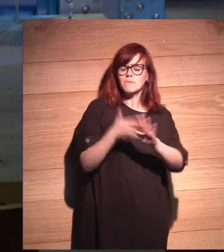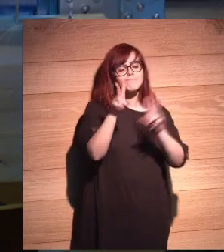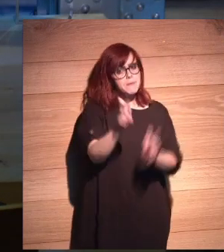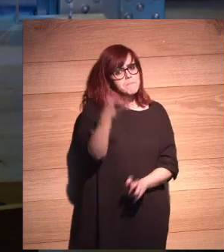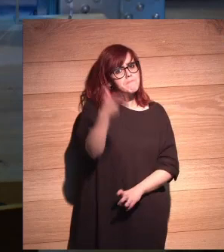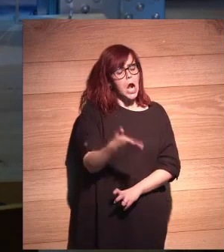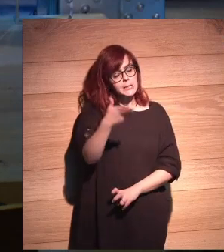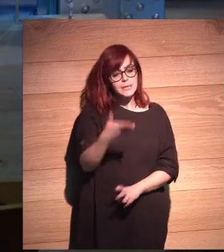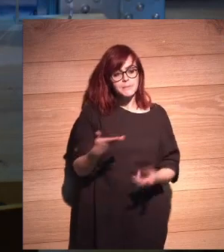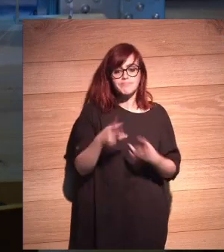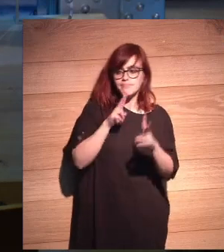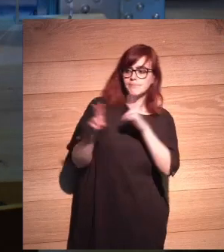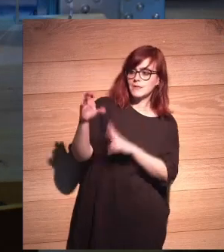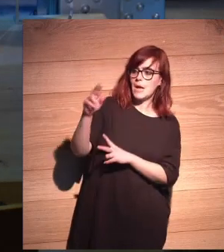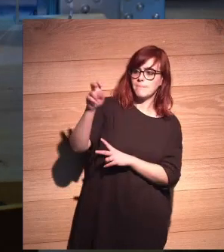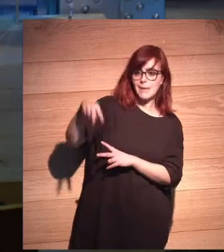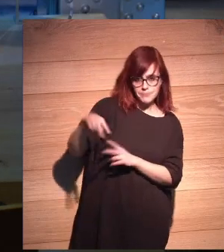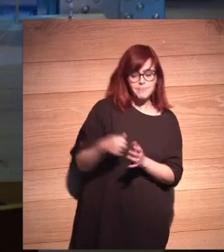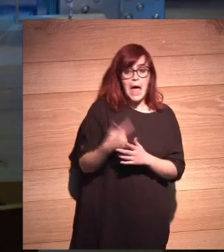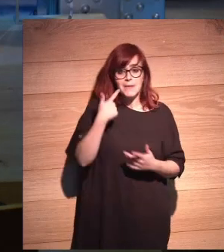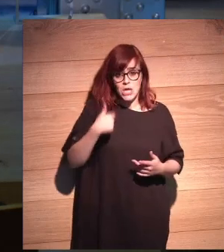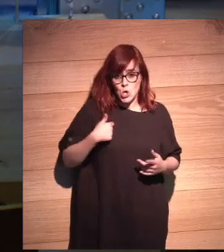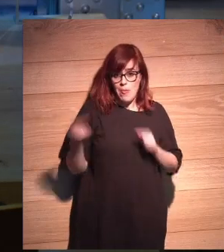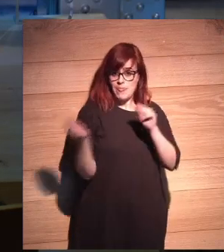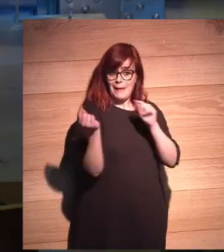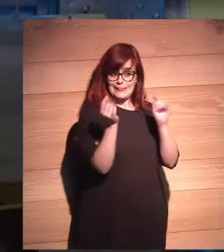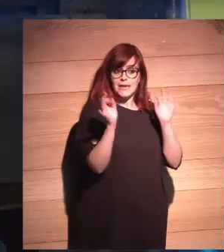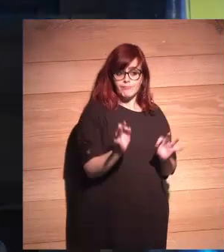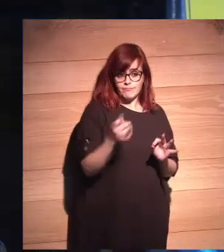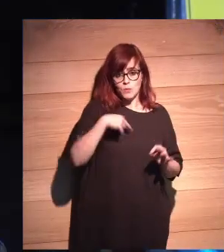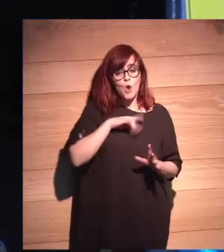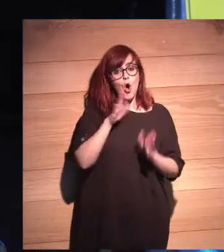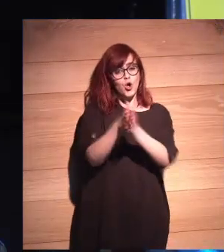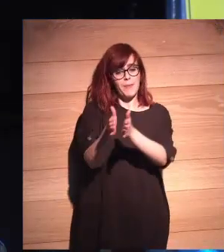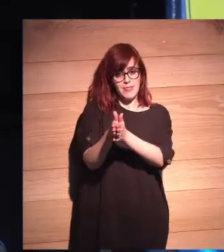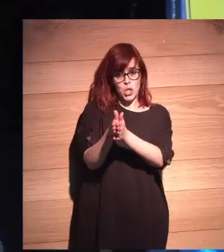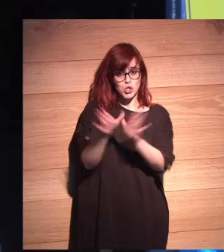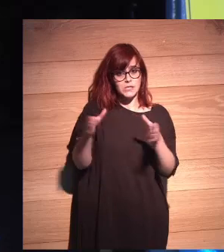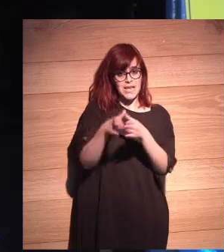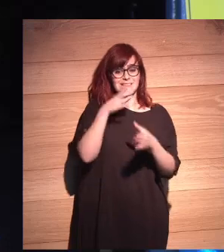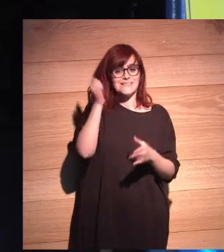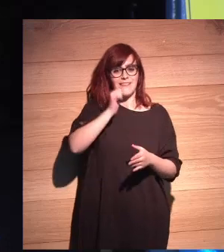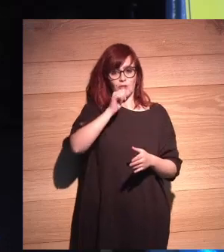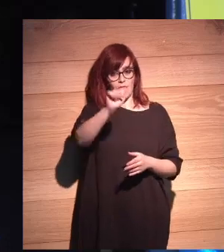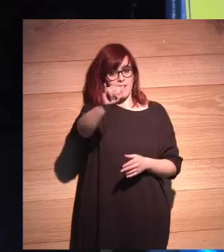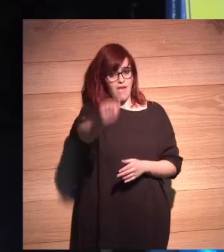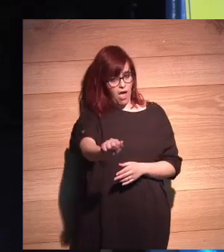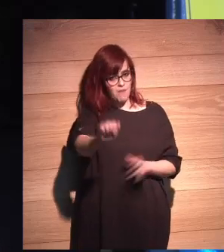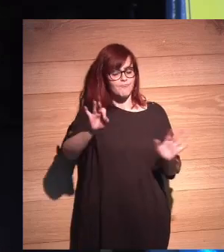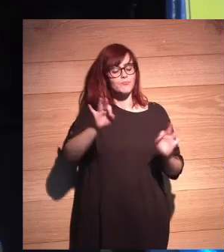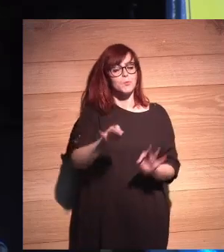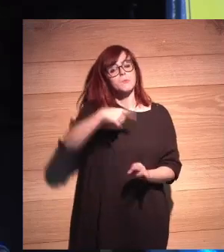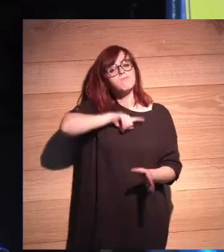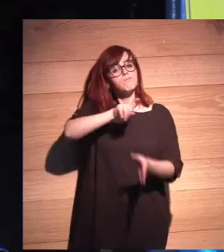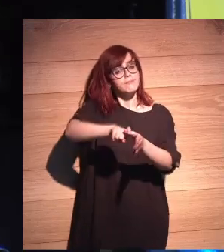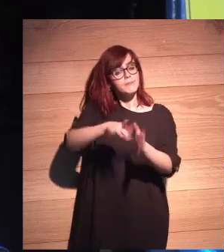central. Yo concretamente no he estado en el debate, pero sí compañeros míos de Saturdays AI han formado